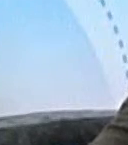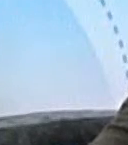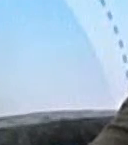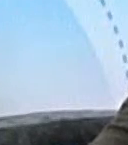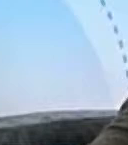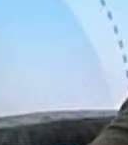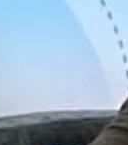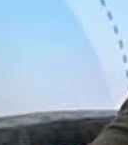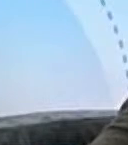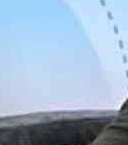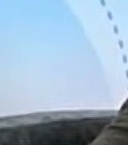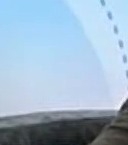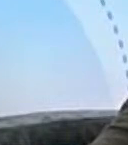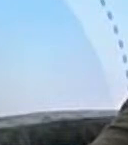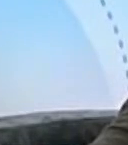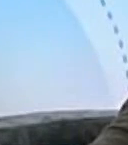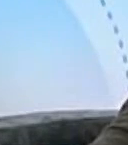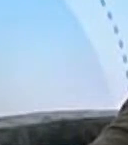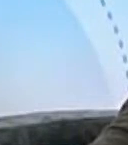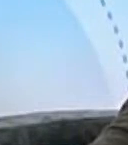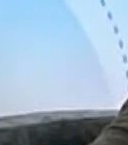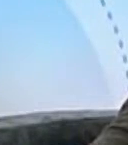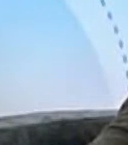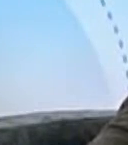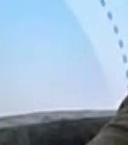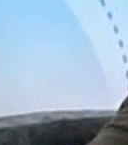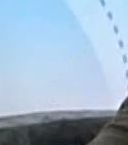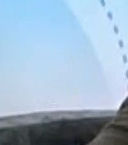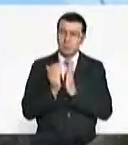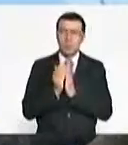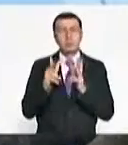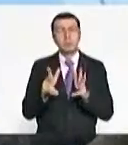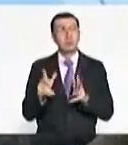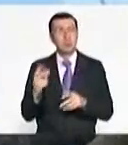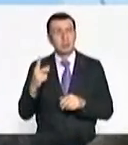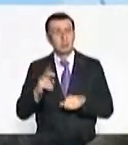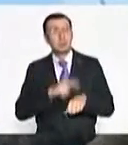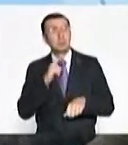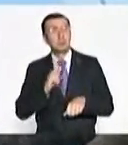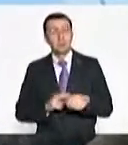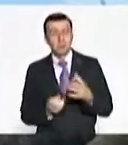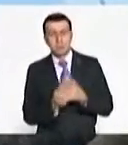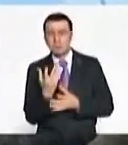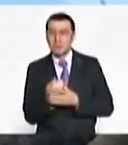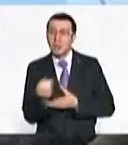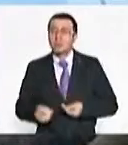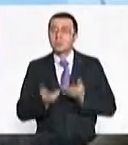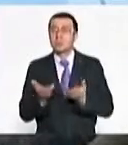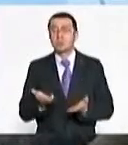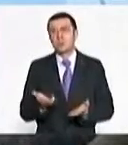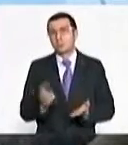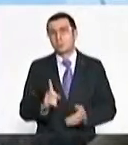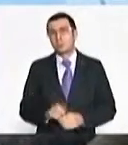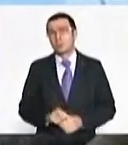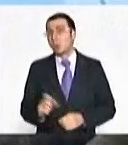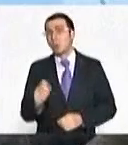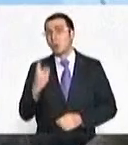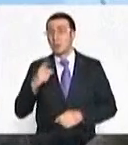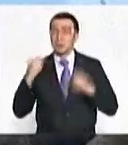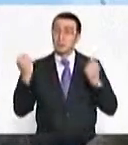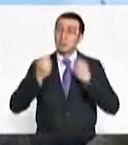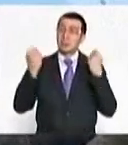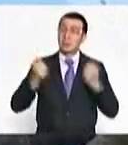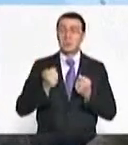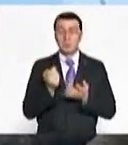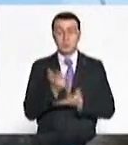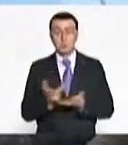es un programa de medicina alternativa ni de naturismo, tampoco es un programa de publirreportajes ni de mercadeo de